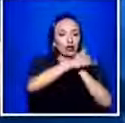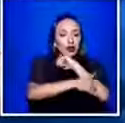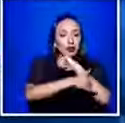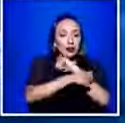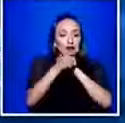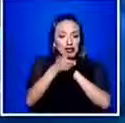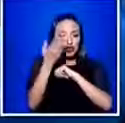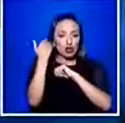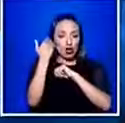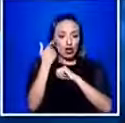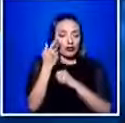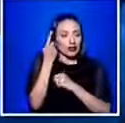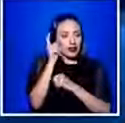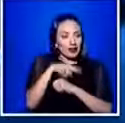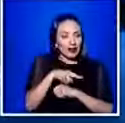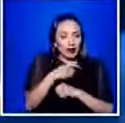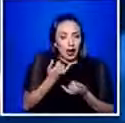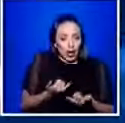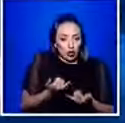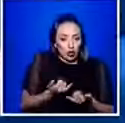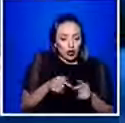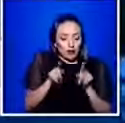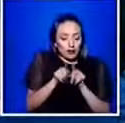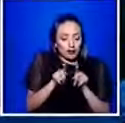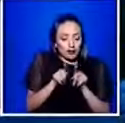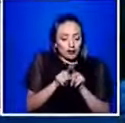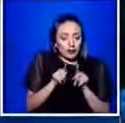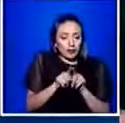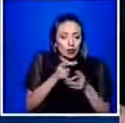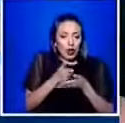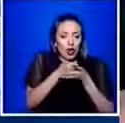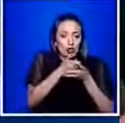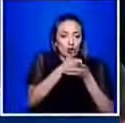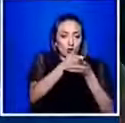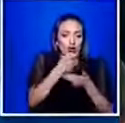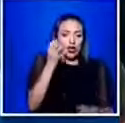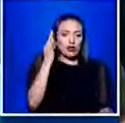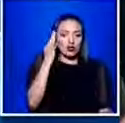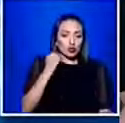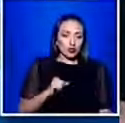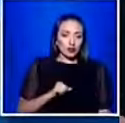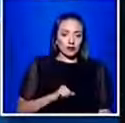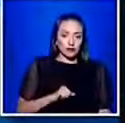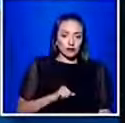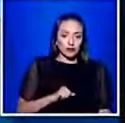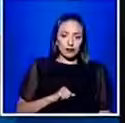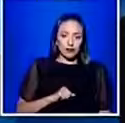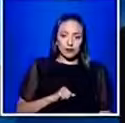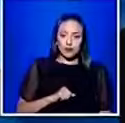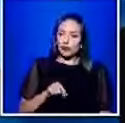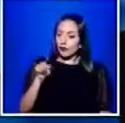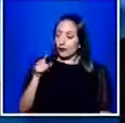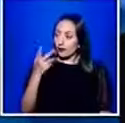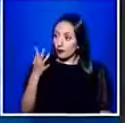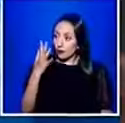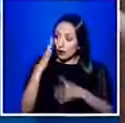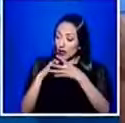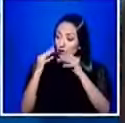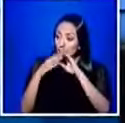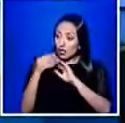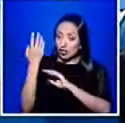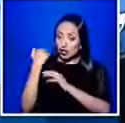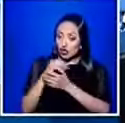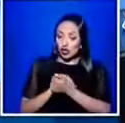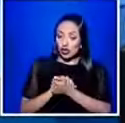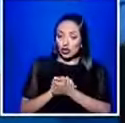esas gentes y seguir actuando en la actualidad en los problemas sociales y políticos que estamos atravesando. Así estamos tratando la historia, de esta